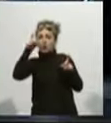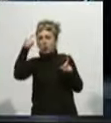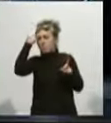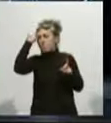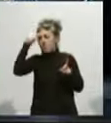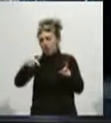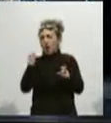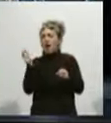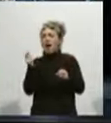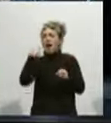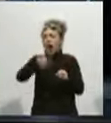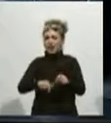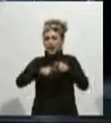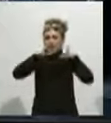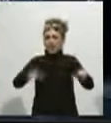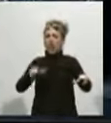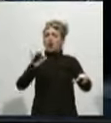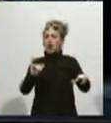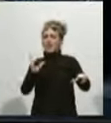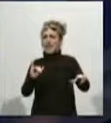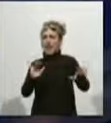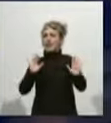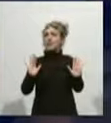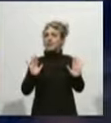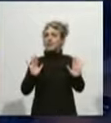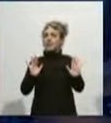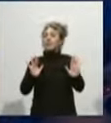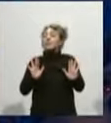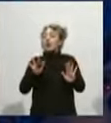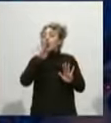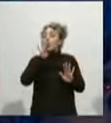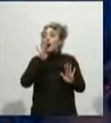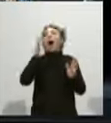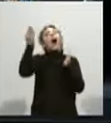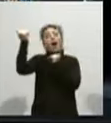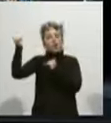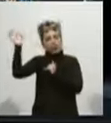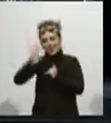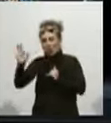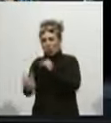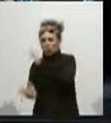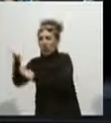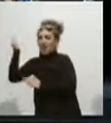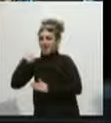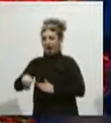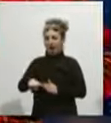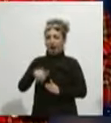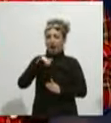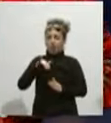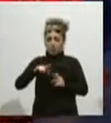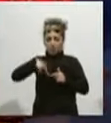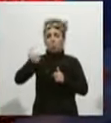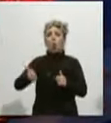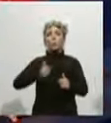gala y salir como ganador. Pero todavía esta noche nos queda... Muchas gracias, Bobby. Hasta luego. Adiós, con Drag Ícaro, que luego vamos a tener oportunidad